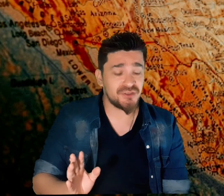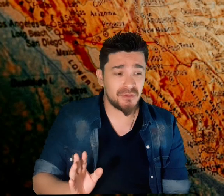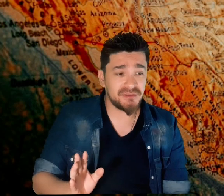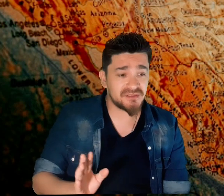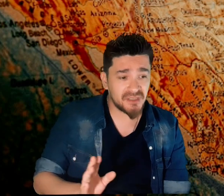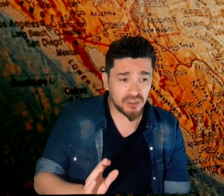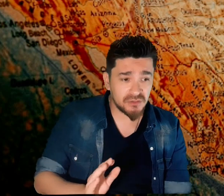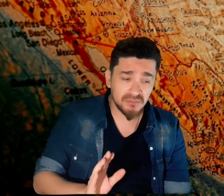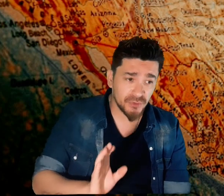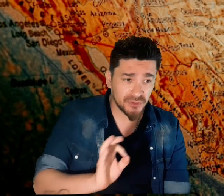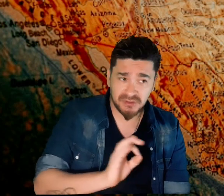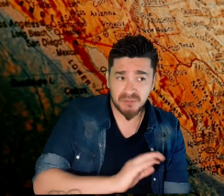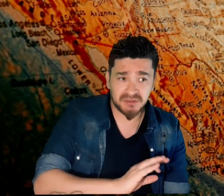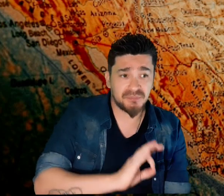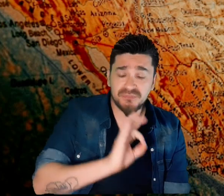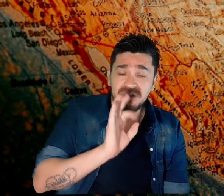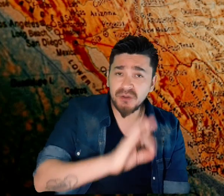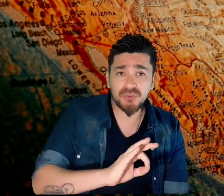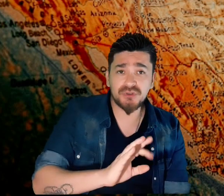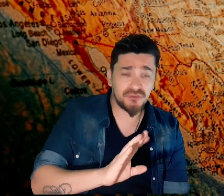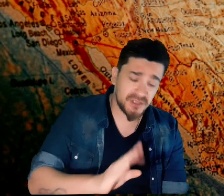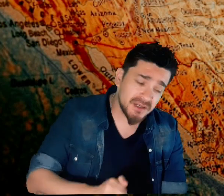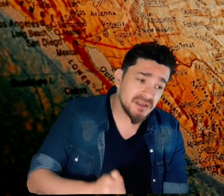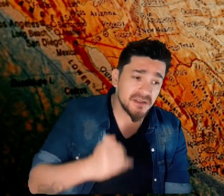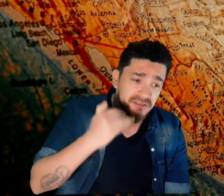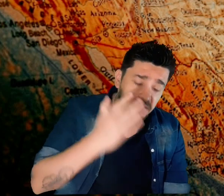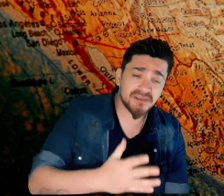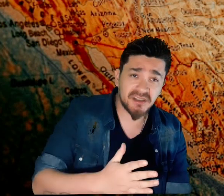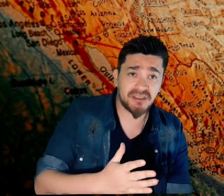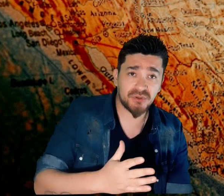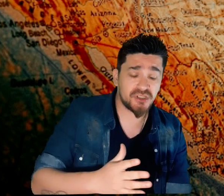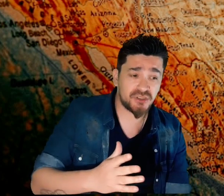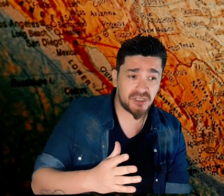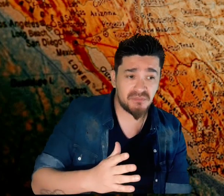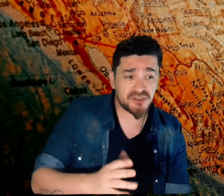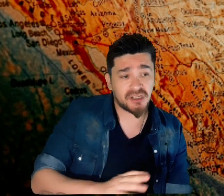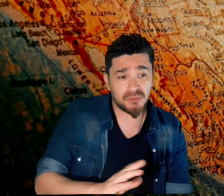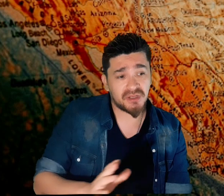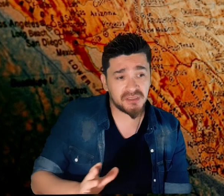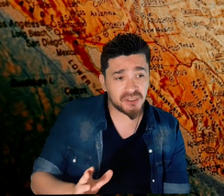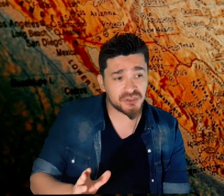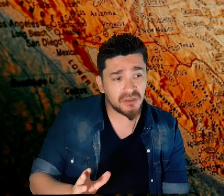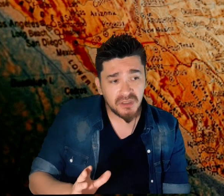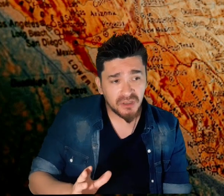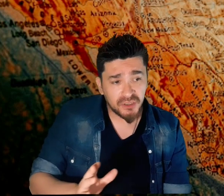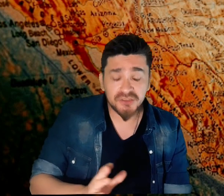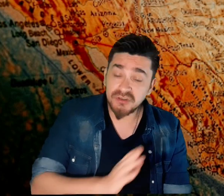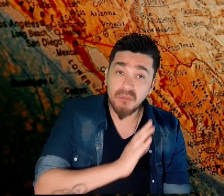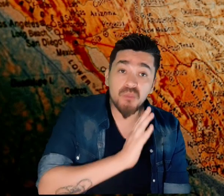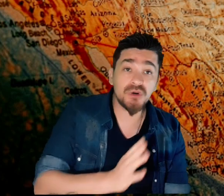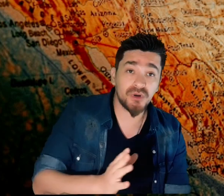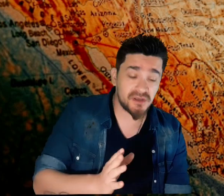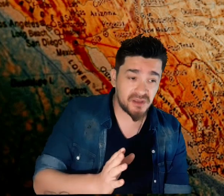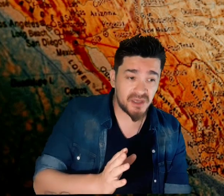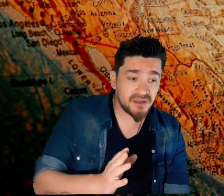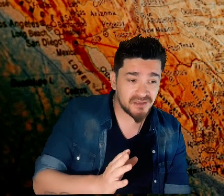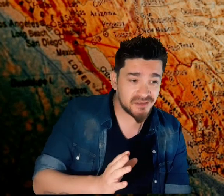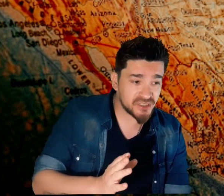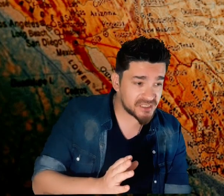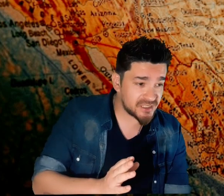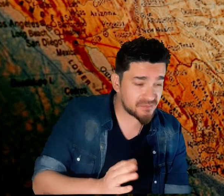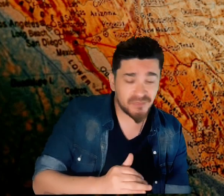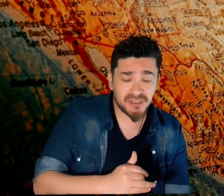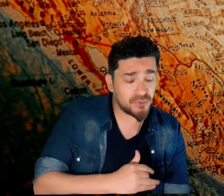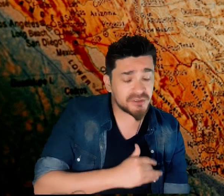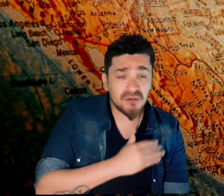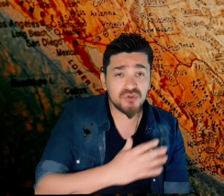bastante, ¿no?, finalmente hacerlo. Bueno, finalmente dieron punto final, se va a hacer este proyecto Tren Maya, que como les dije yo, creo que es una muy buena idea,